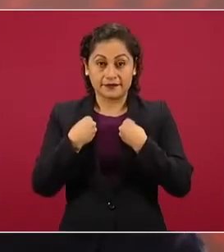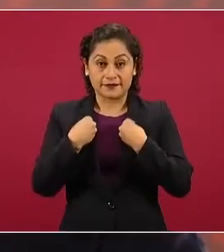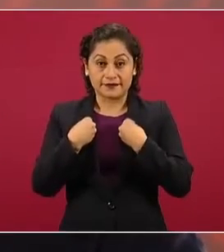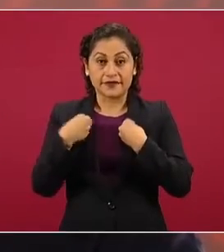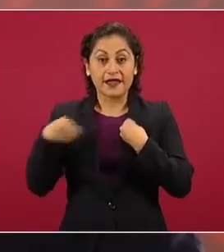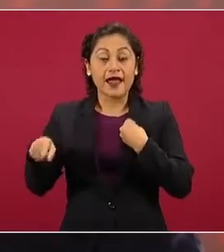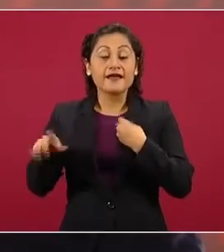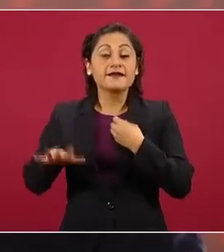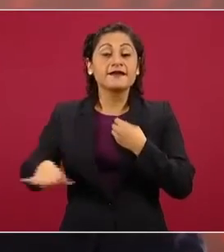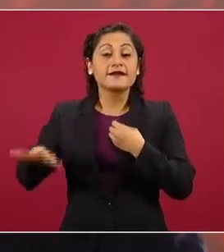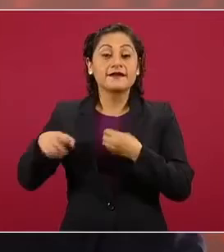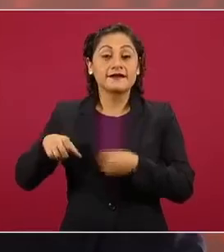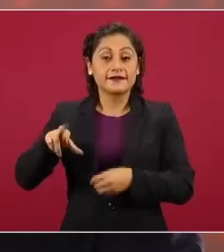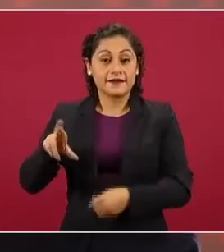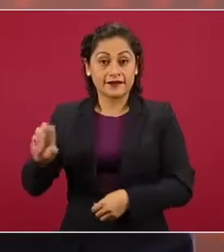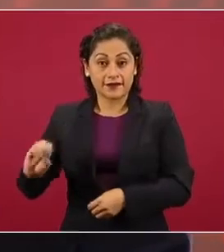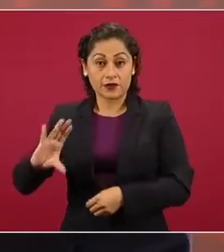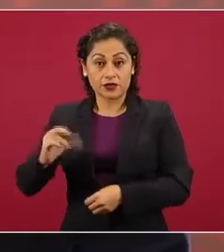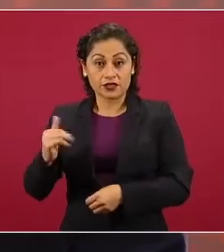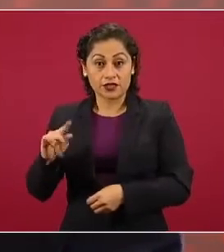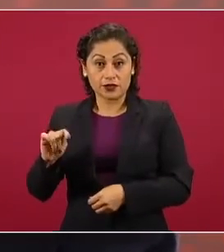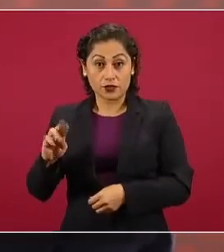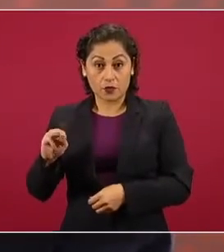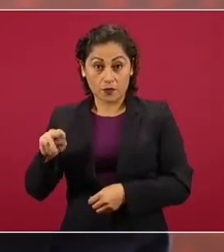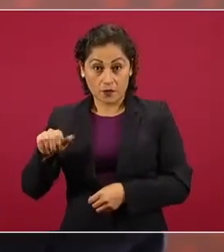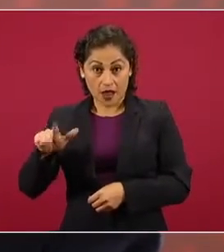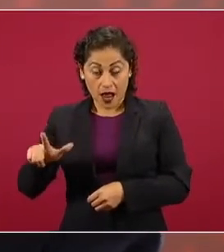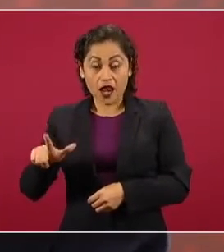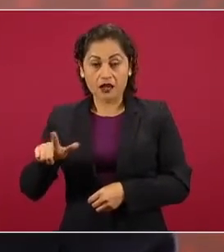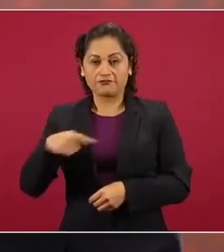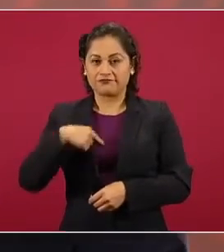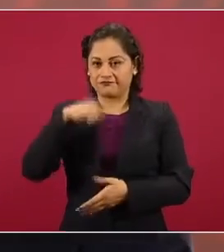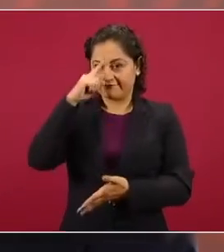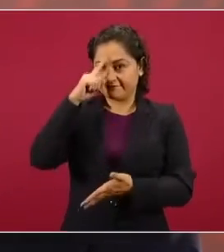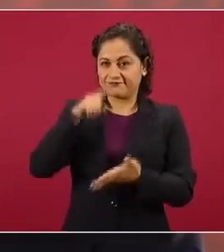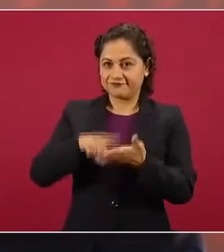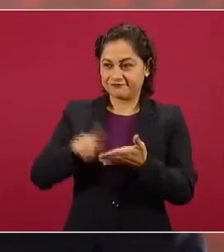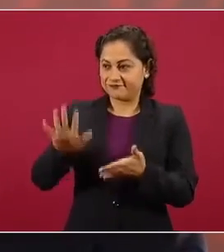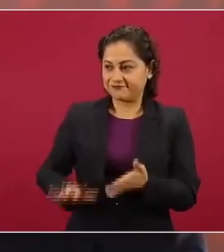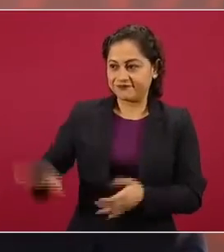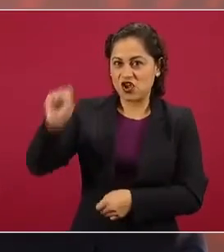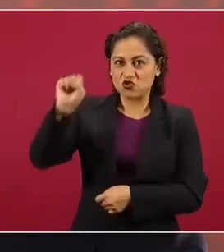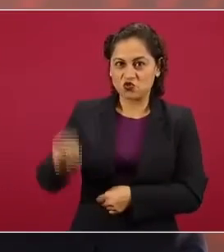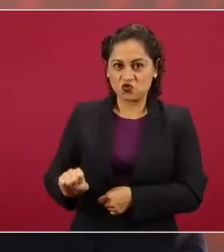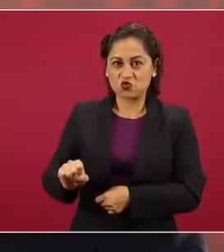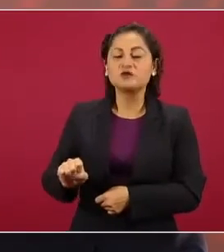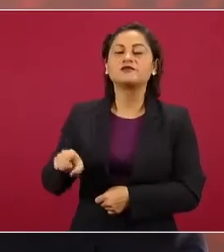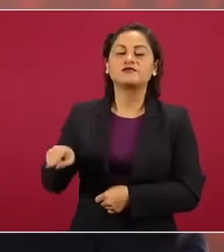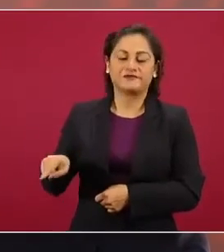y creo que a los pobladores del sureste en general.